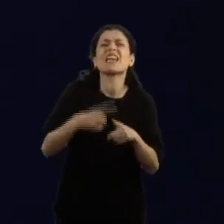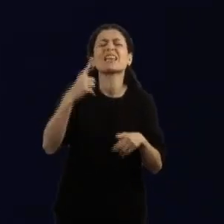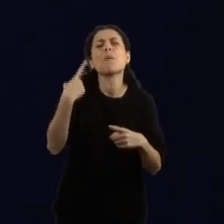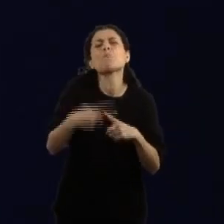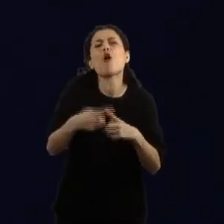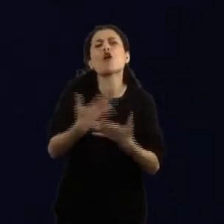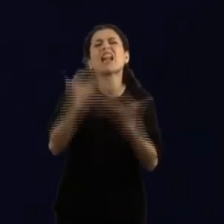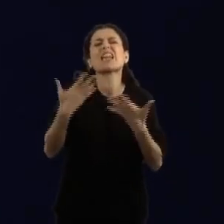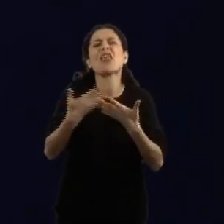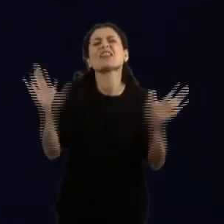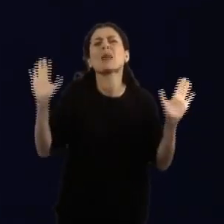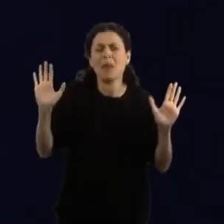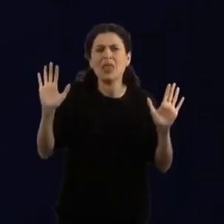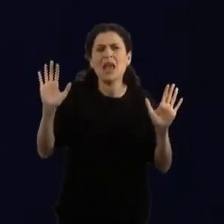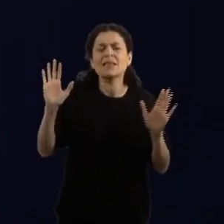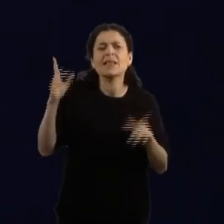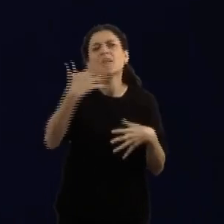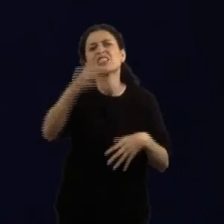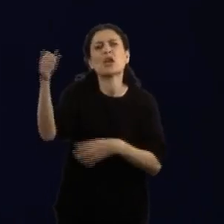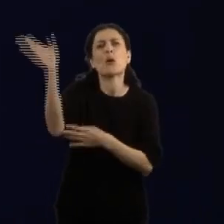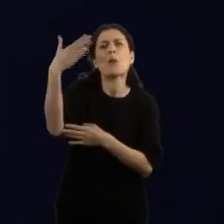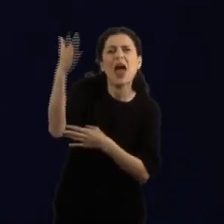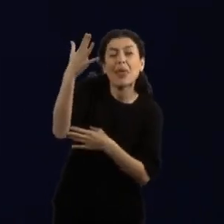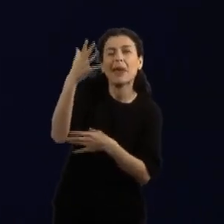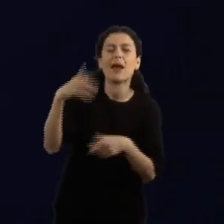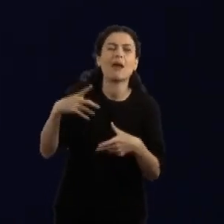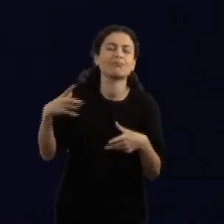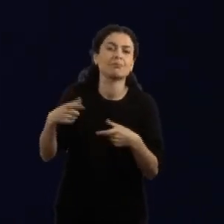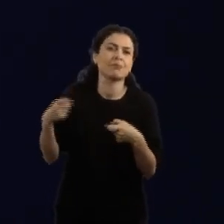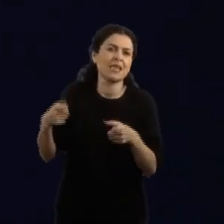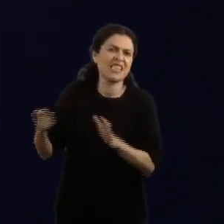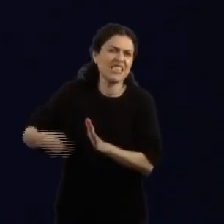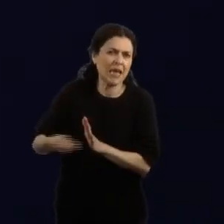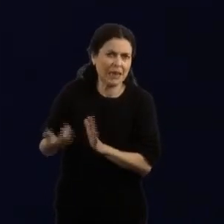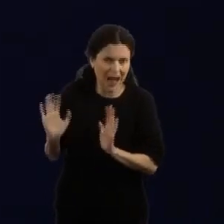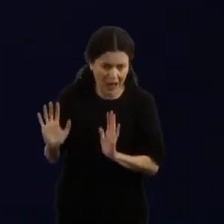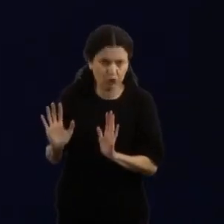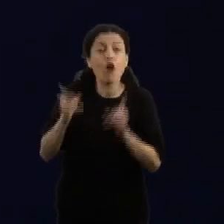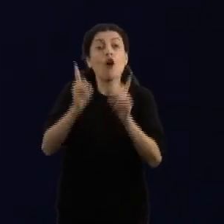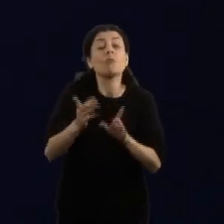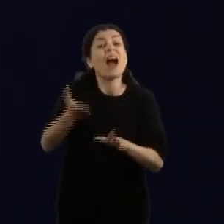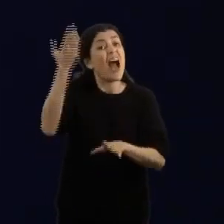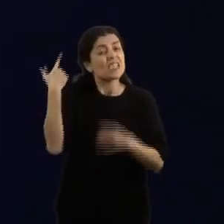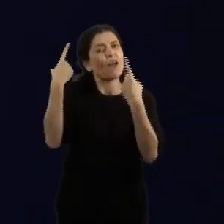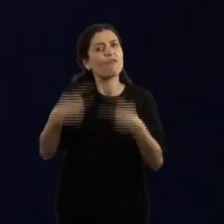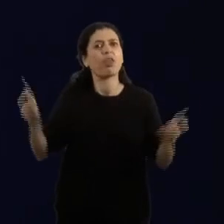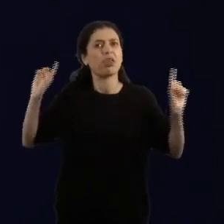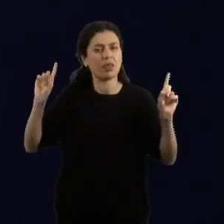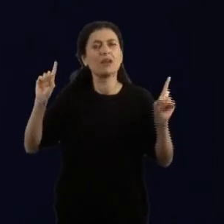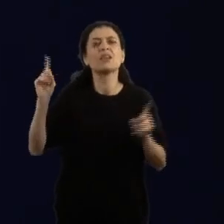con banderas gremiales y partidarias, ayer se festejó con la bandera